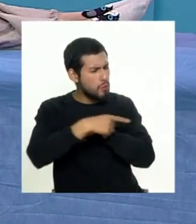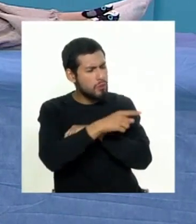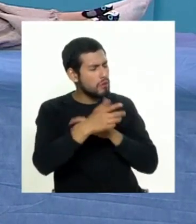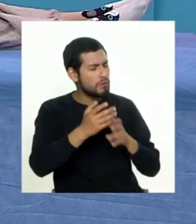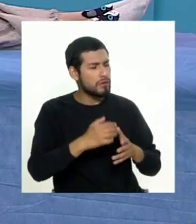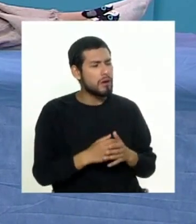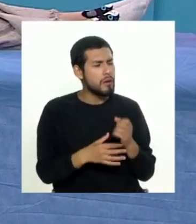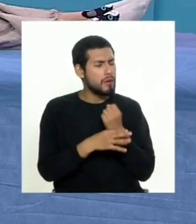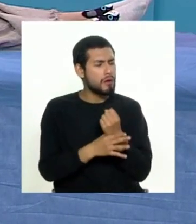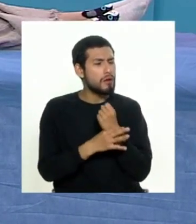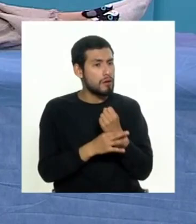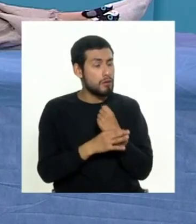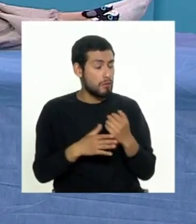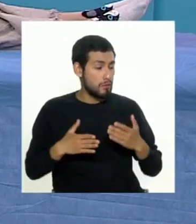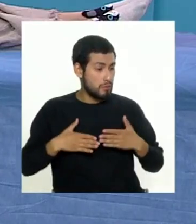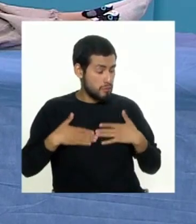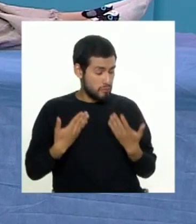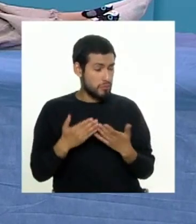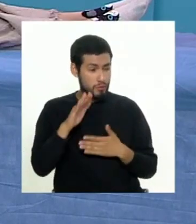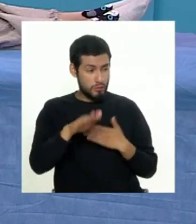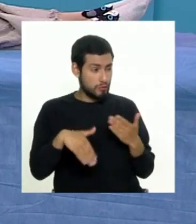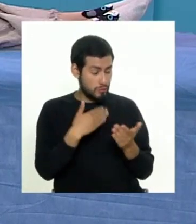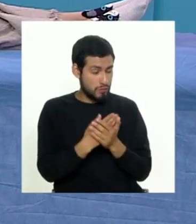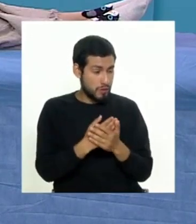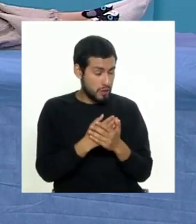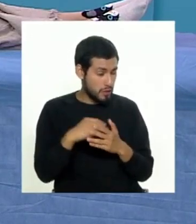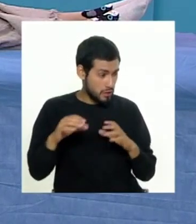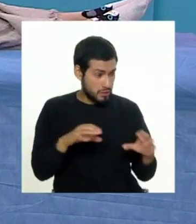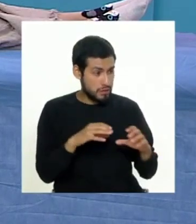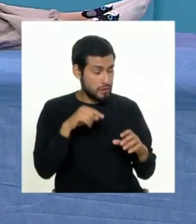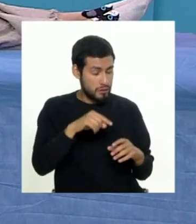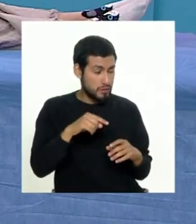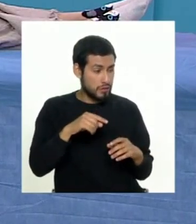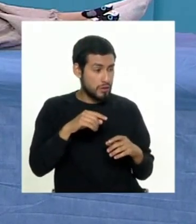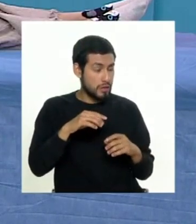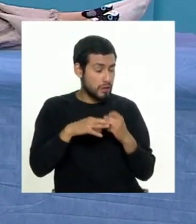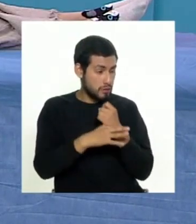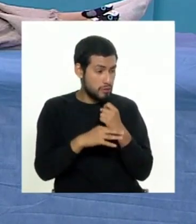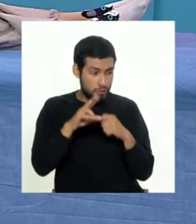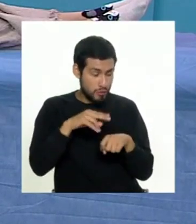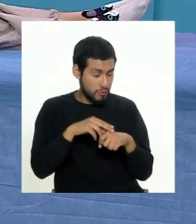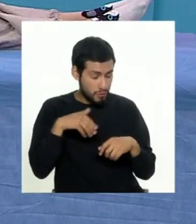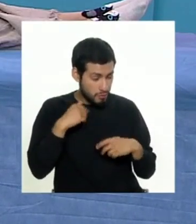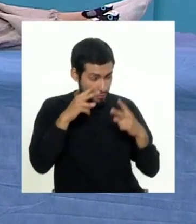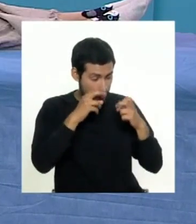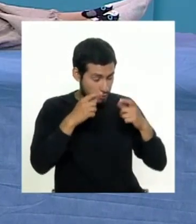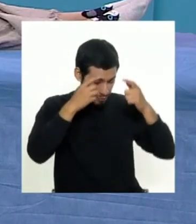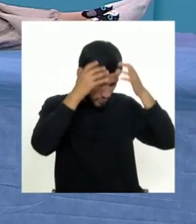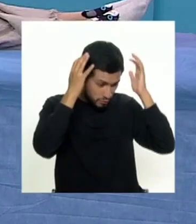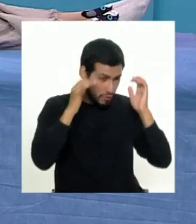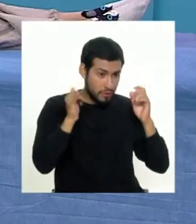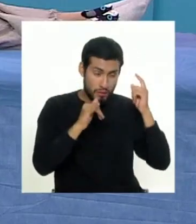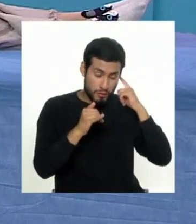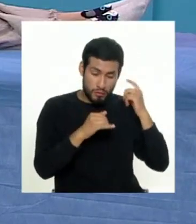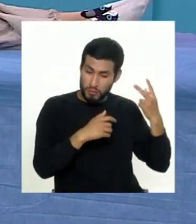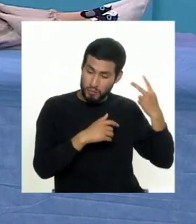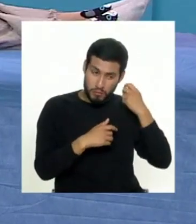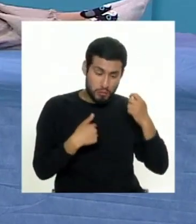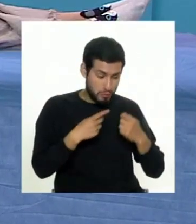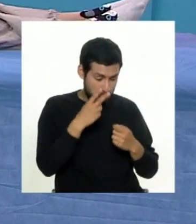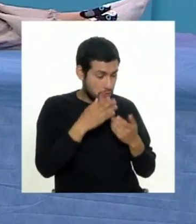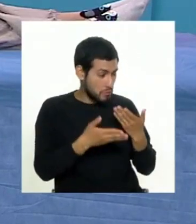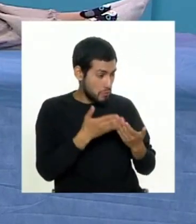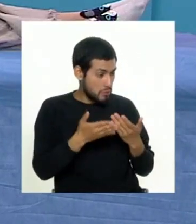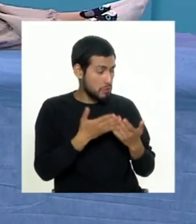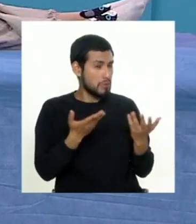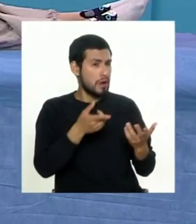un médico primario podría hacer toda esta rutina de chequeo neurológico hasta de esta prueba, porque veo que es muy sencillo,